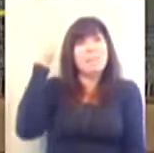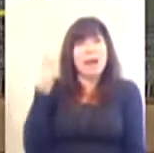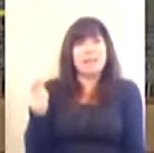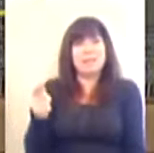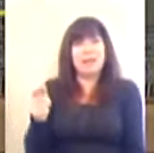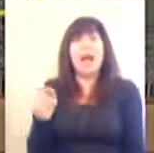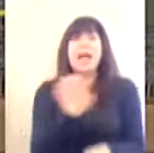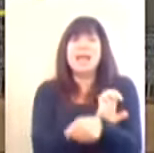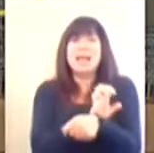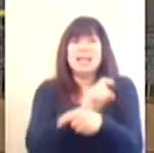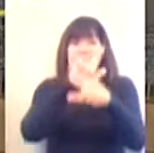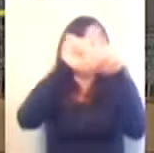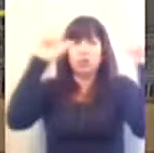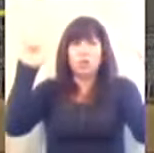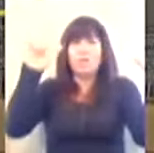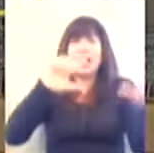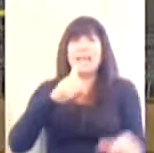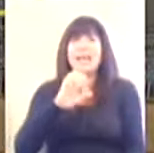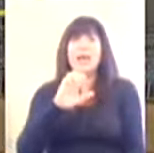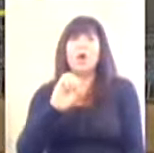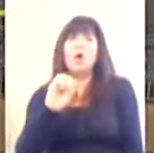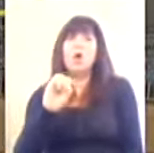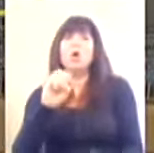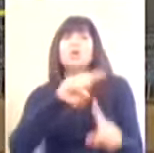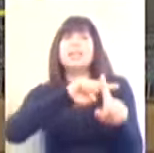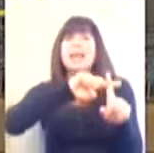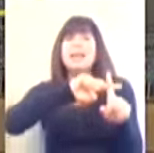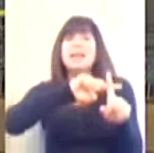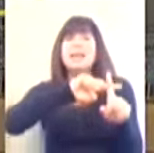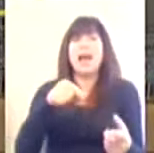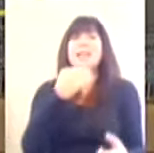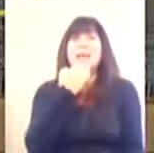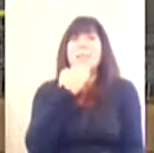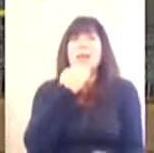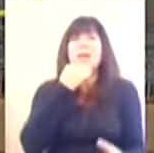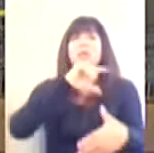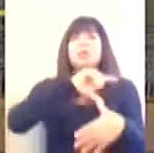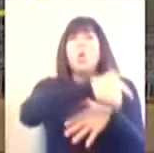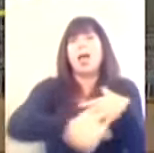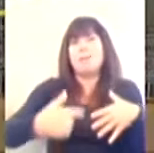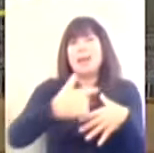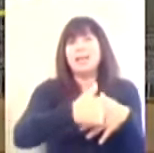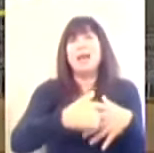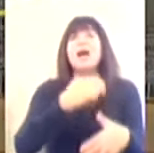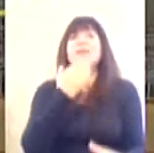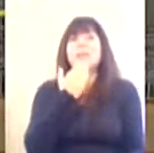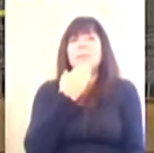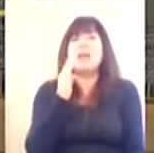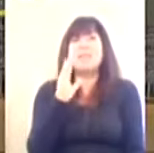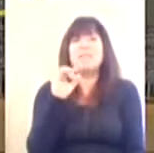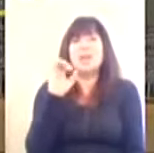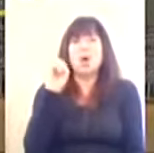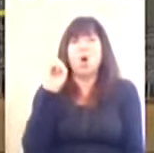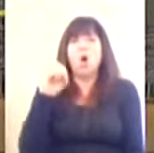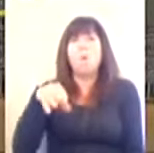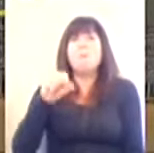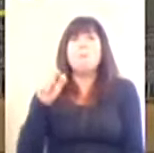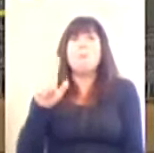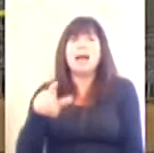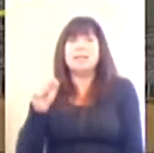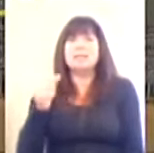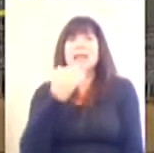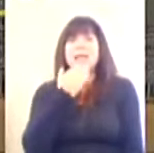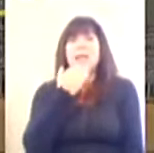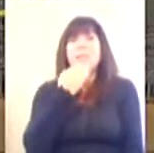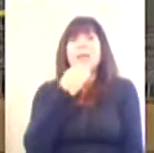la eólica, la geotérmica, que es la primera en Sudamérica, y la biomasa. Y estamos viendo muy pronto también, ¿no es cierto?, la incorporación